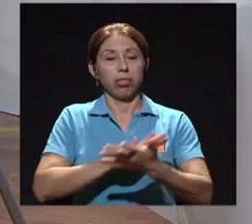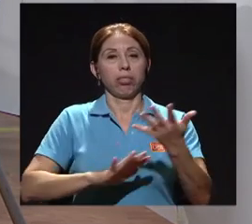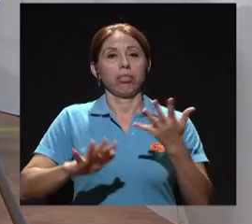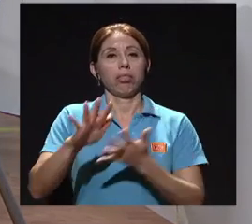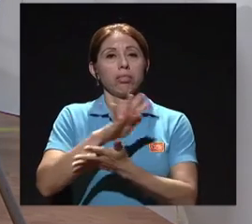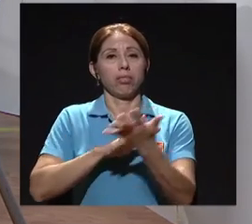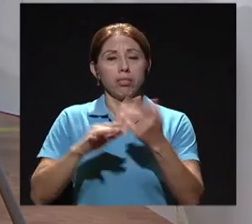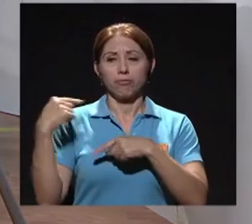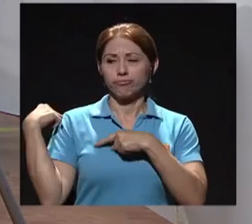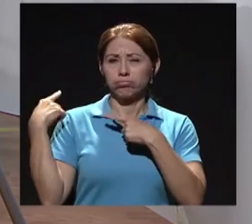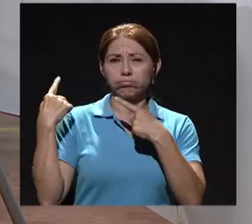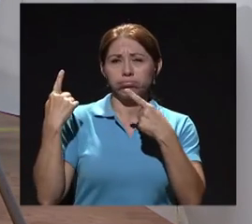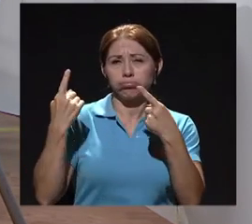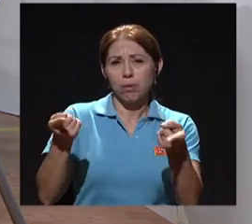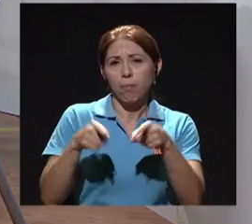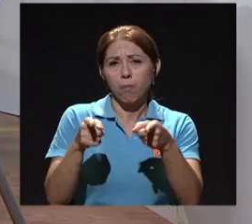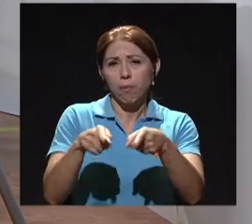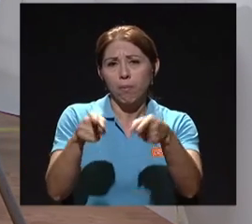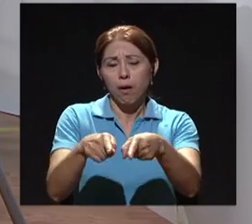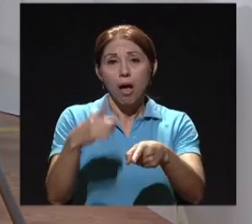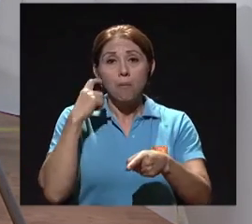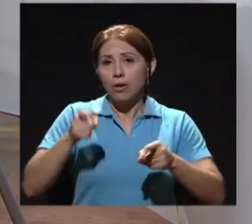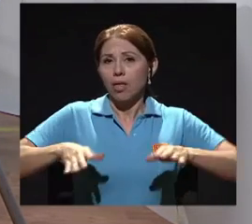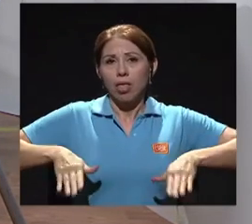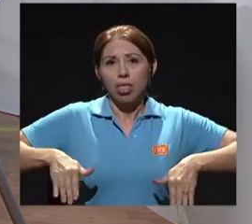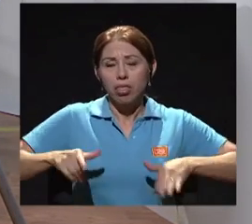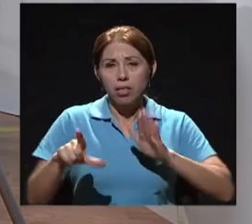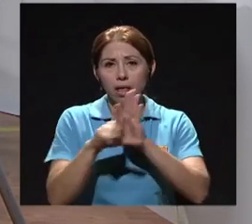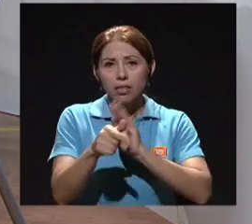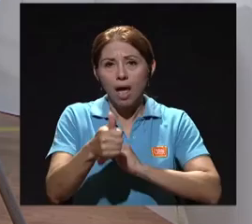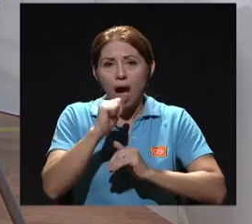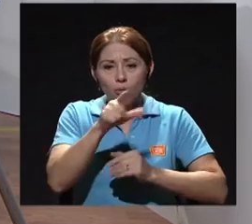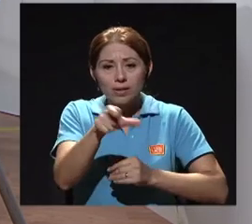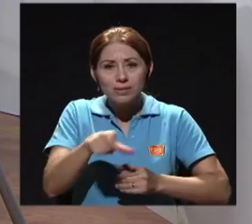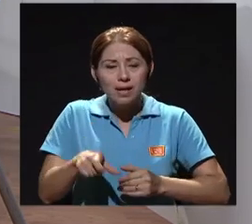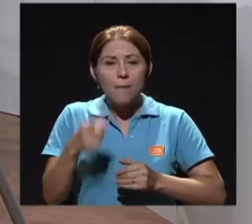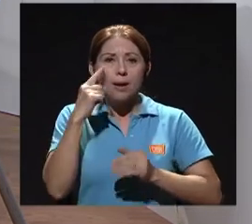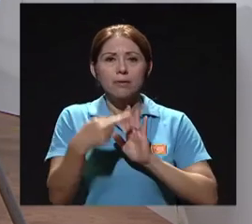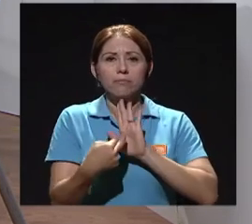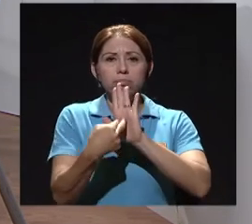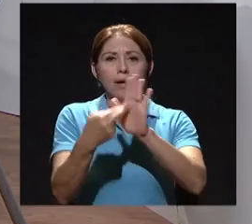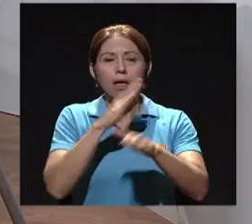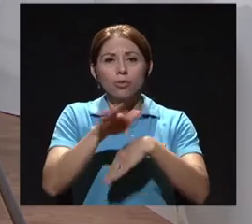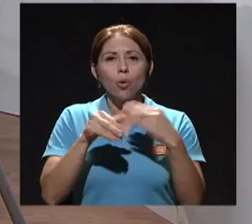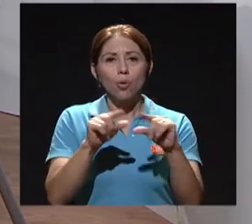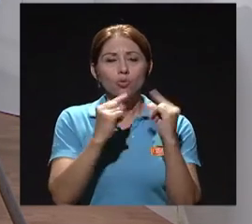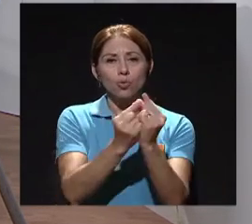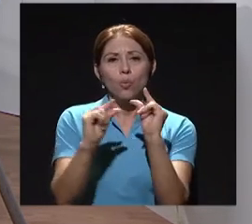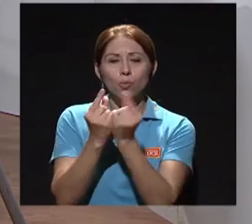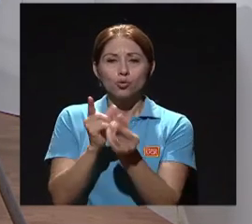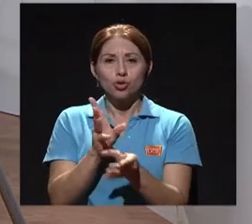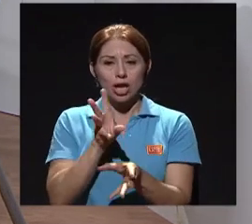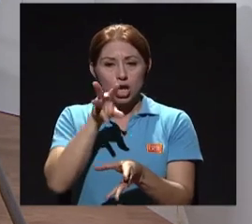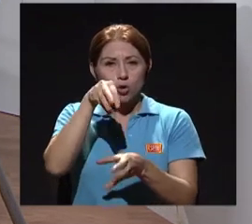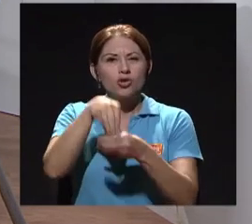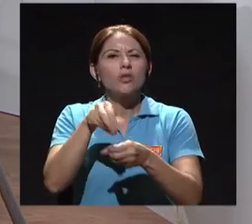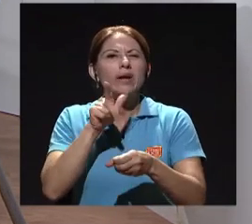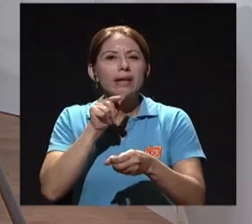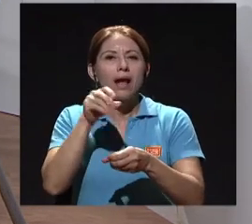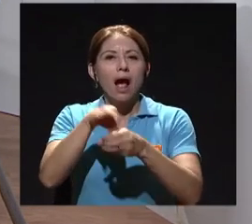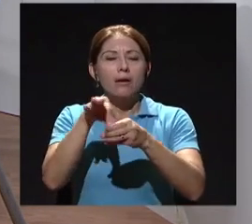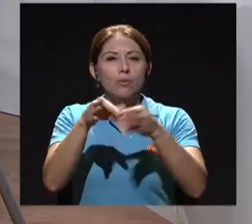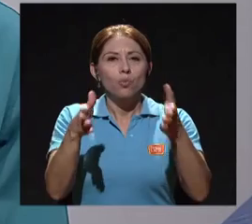que sufriendo a través de los años de no tener una ley de aguas que precisamente represente a todos los sectores incluyendo los